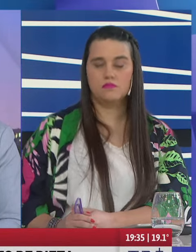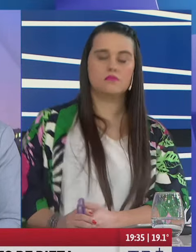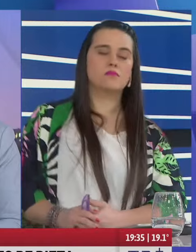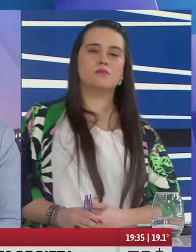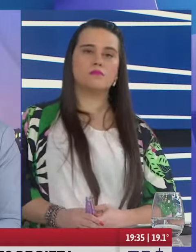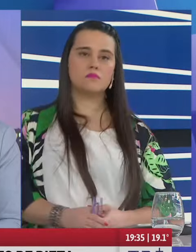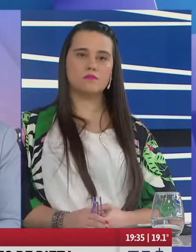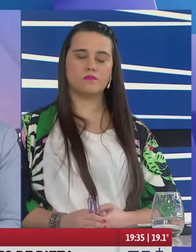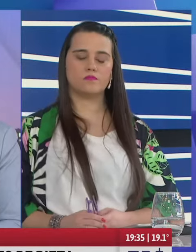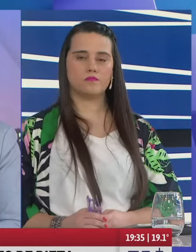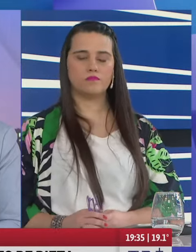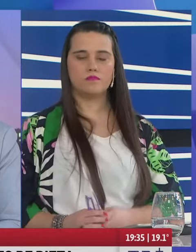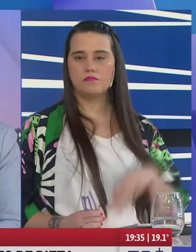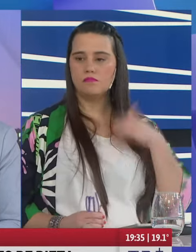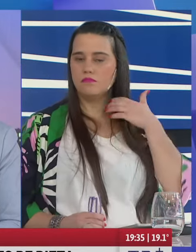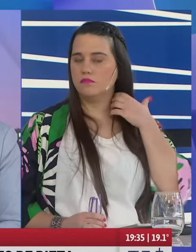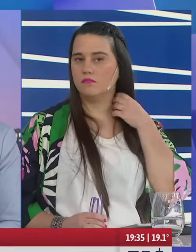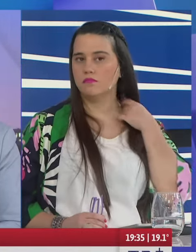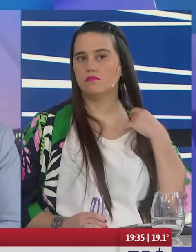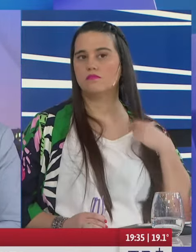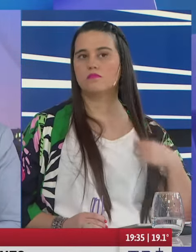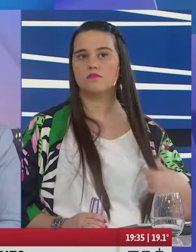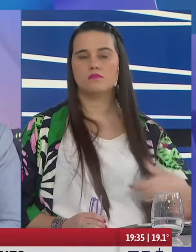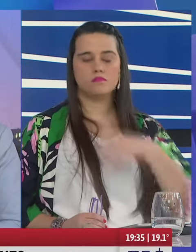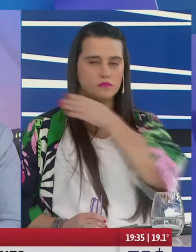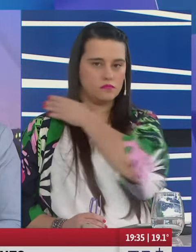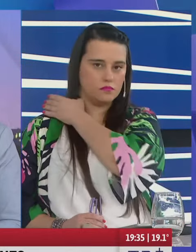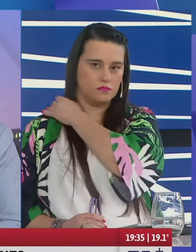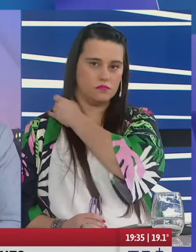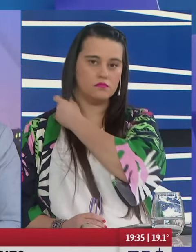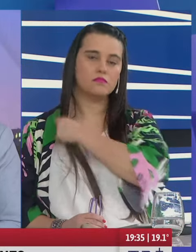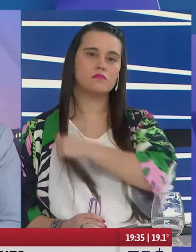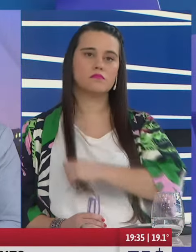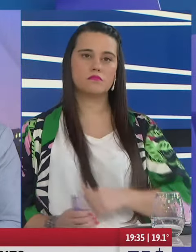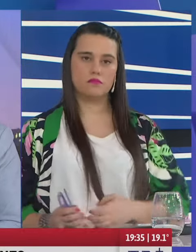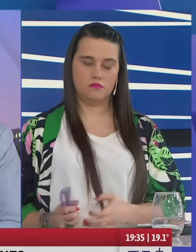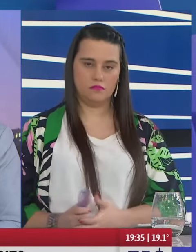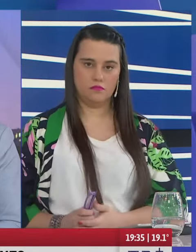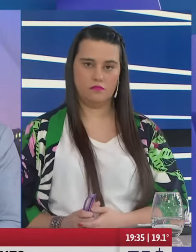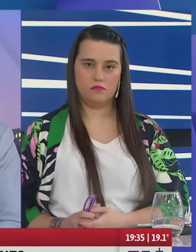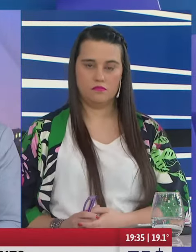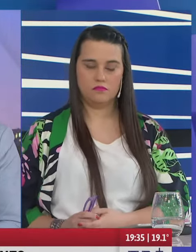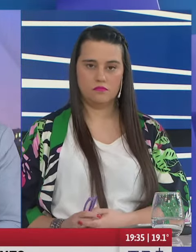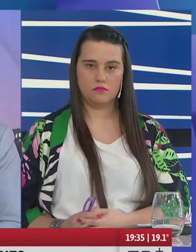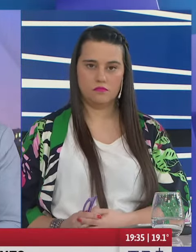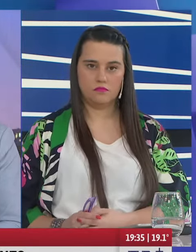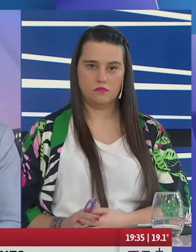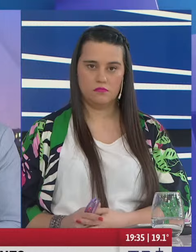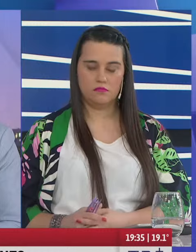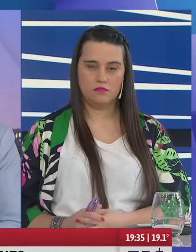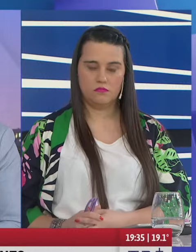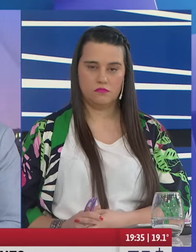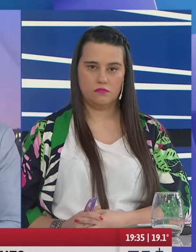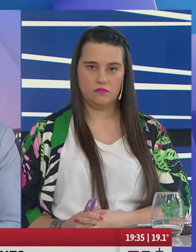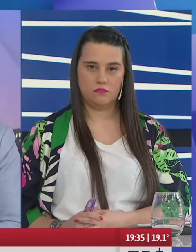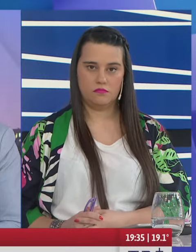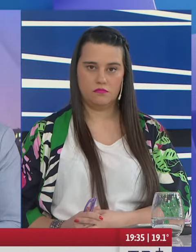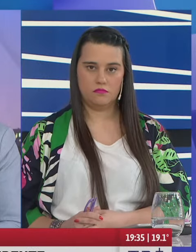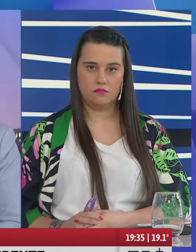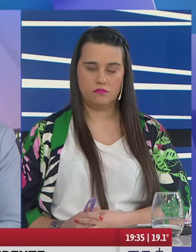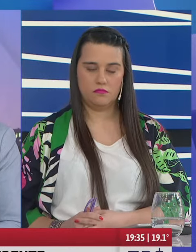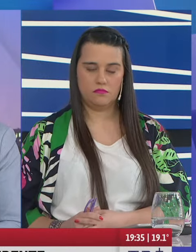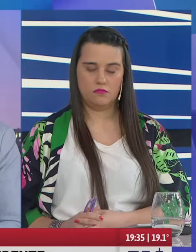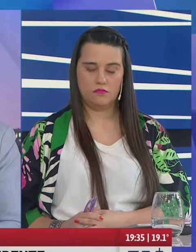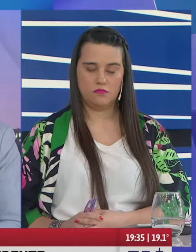diputados, o incluso cargos técnicos en empresas estatales, ¿no? Pero son cargos técnicos, Hugo. O sea, son